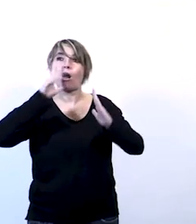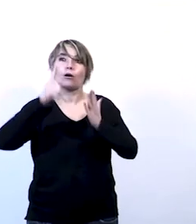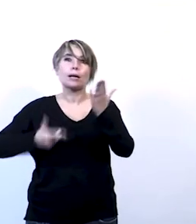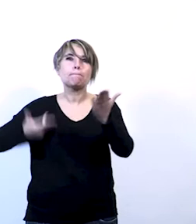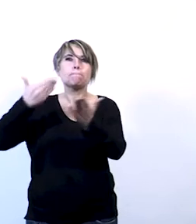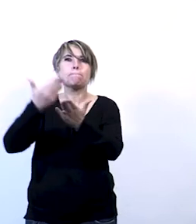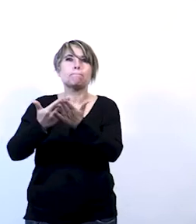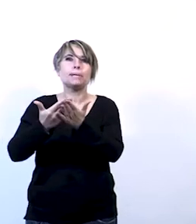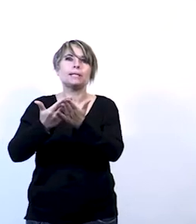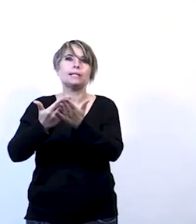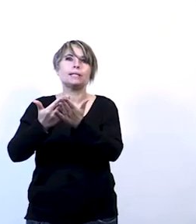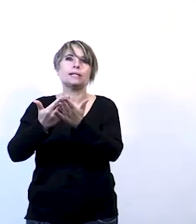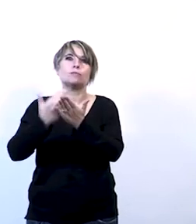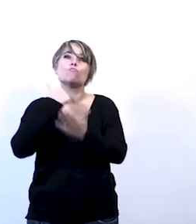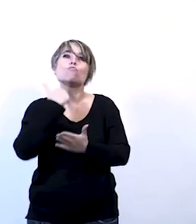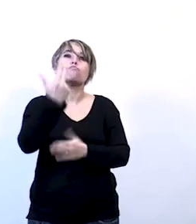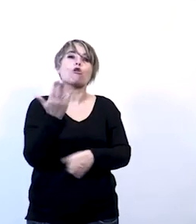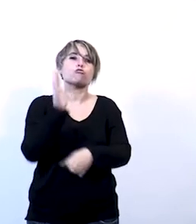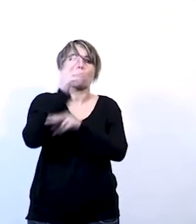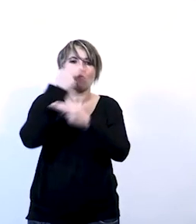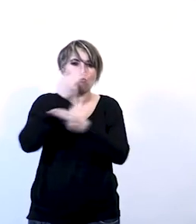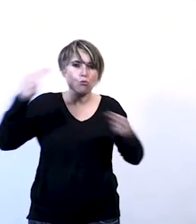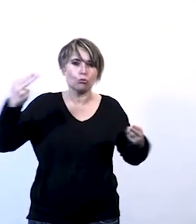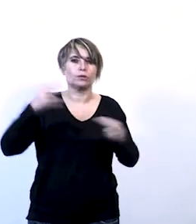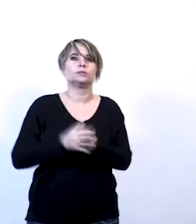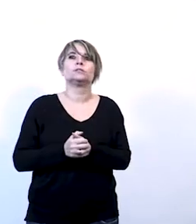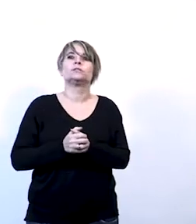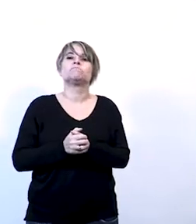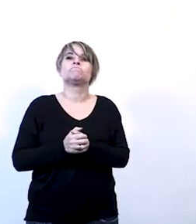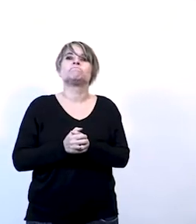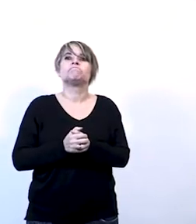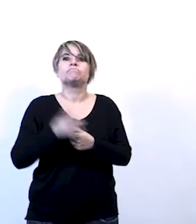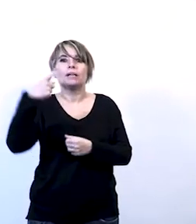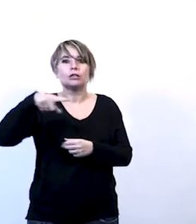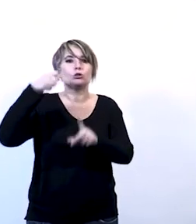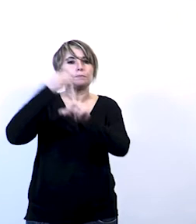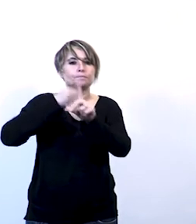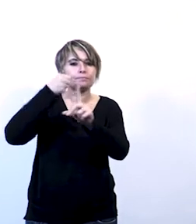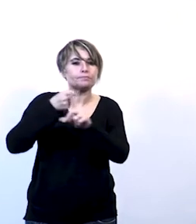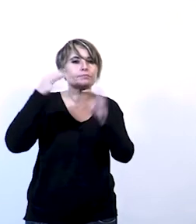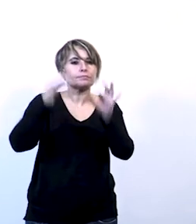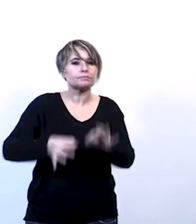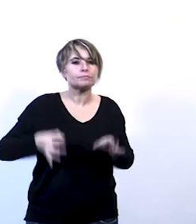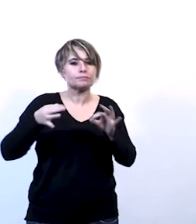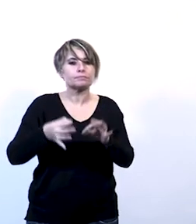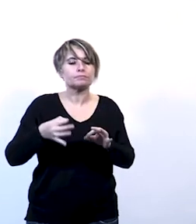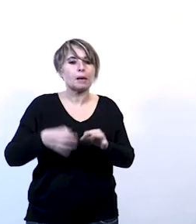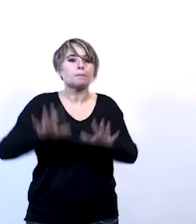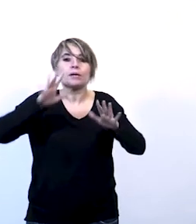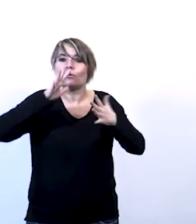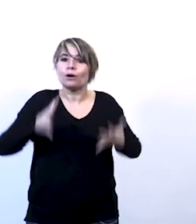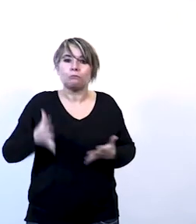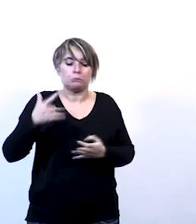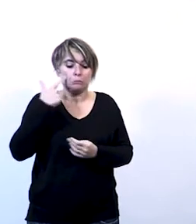teniendo más voces públicas que antes. Sí han existido siempre, pero yo creo que